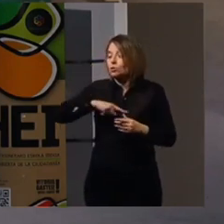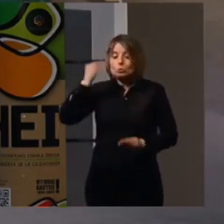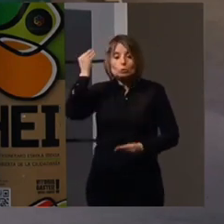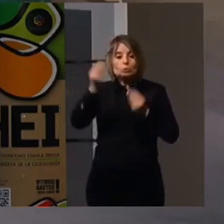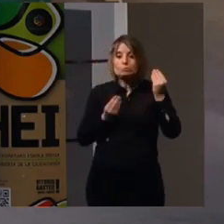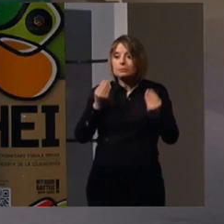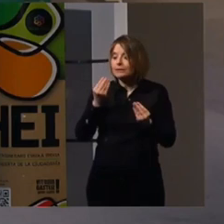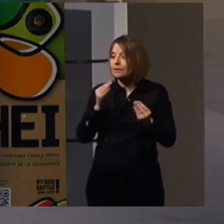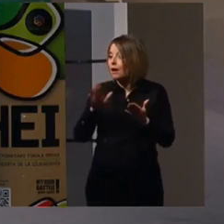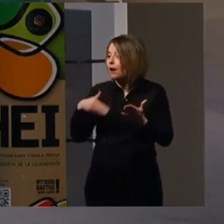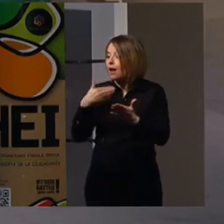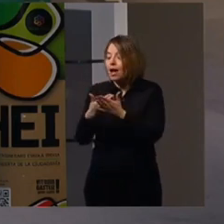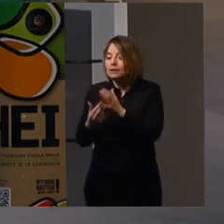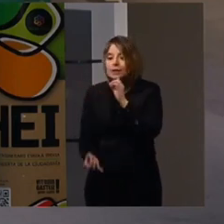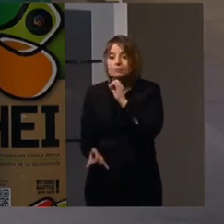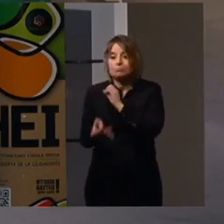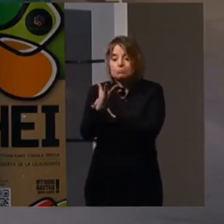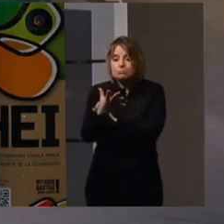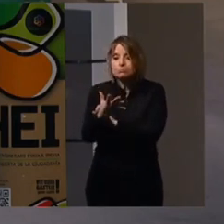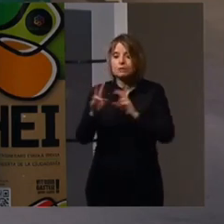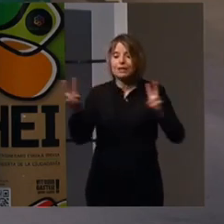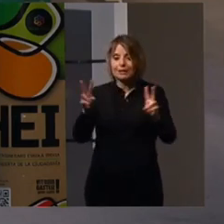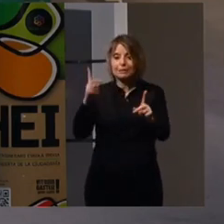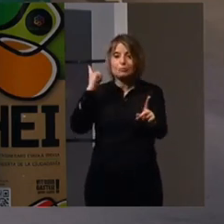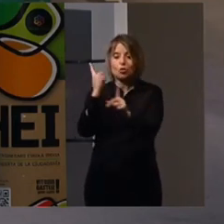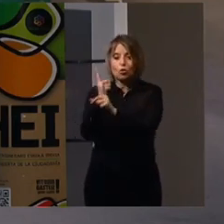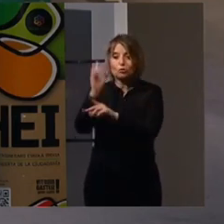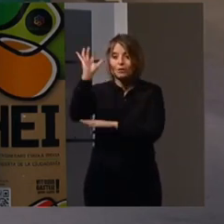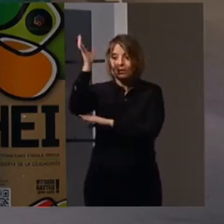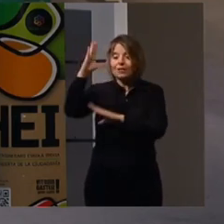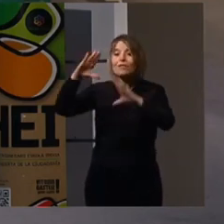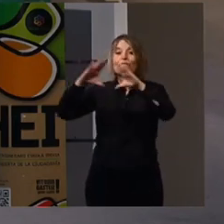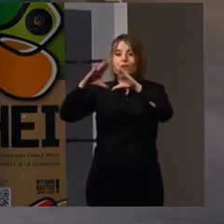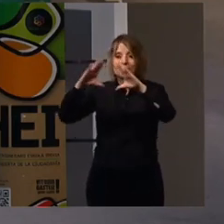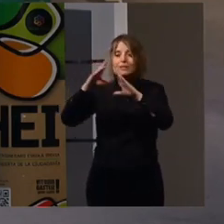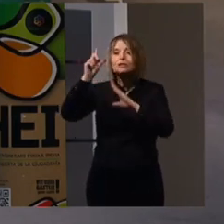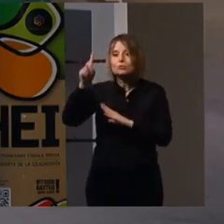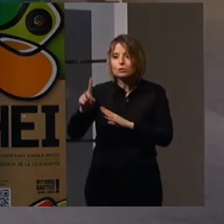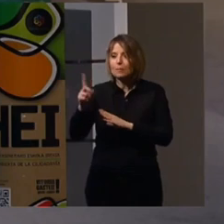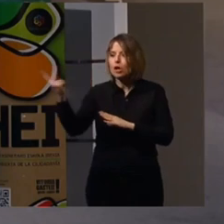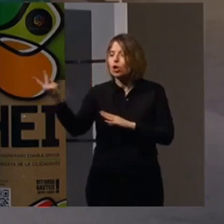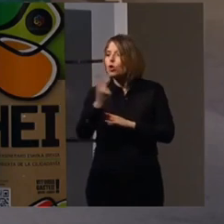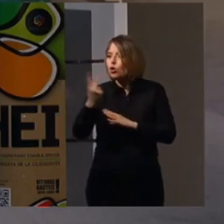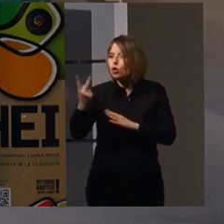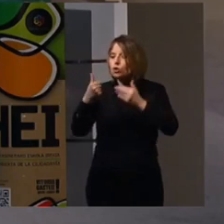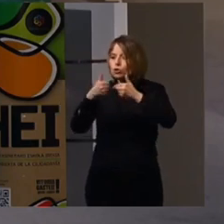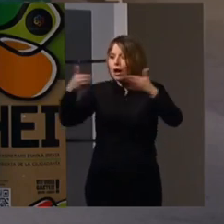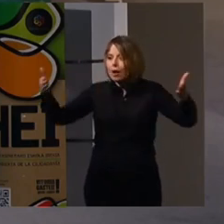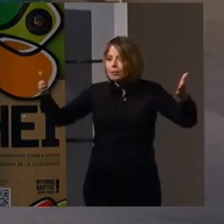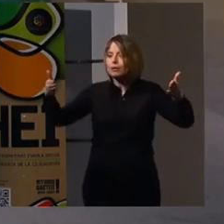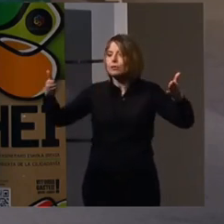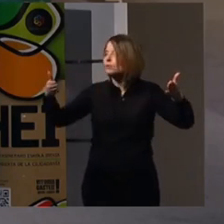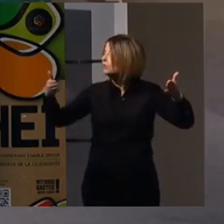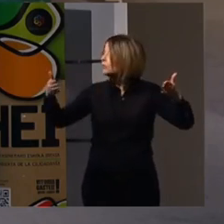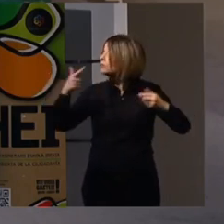alguna manera, hasta que aparecen el activismo contra el cambio climático y el feminismo también un poco, son los únicos que han abierto un poco de